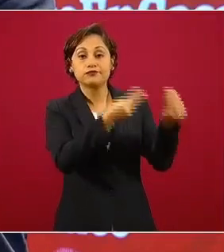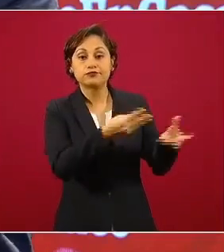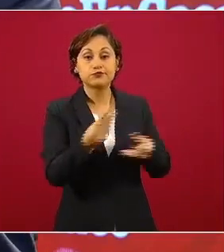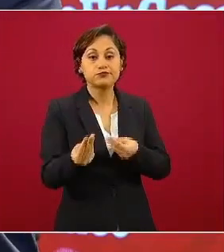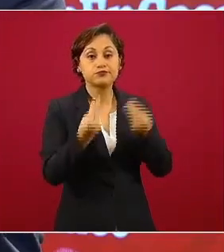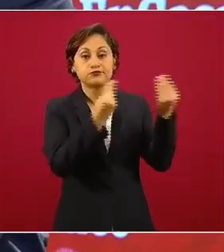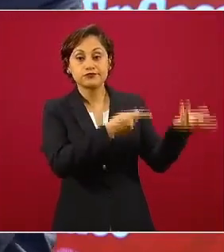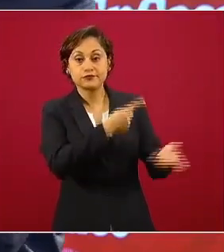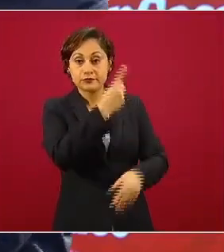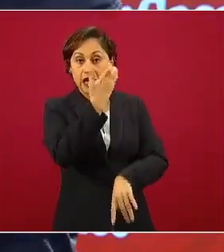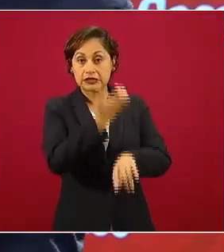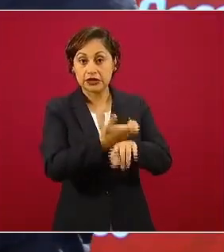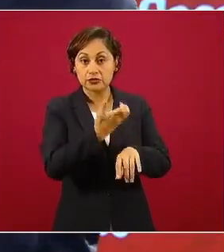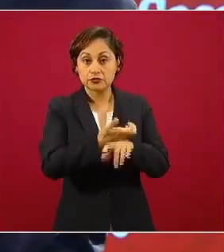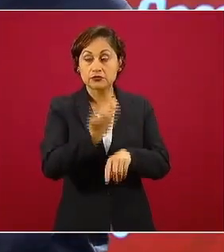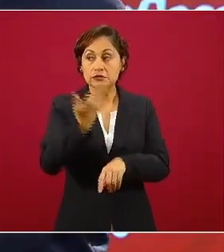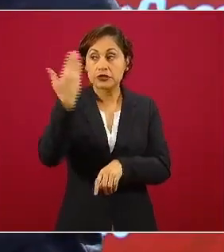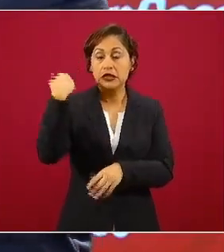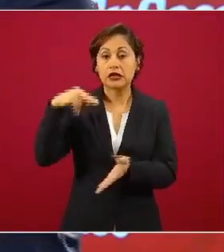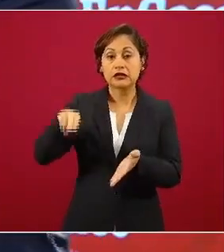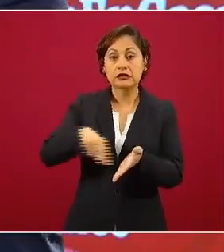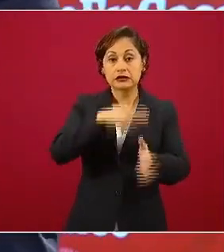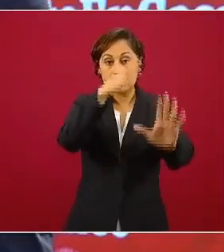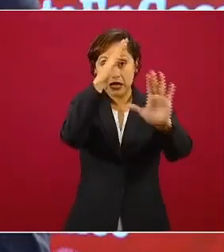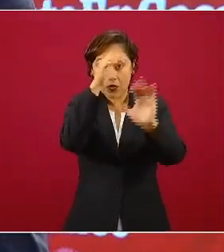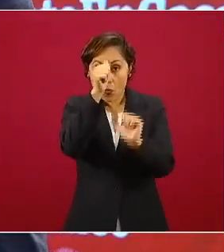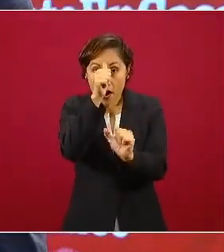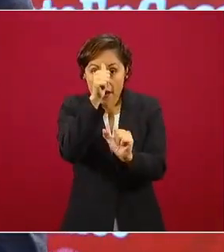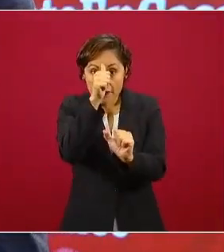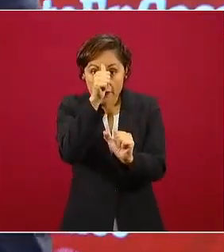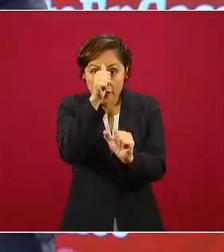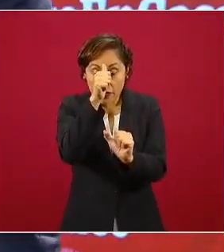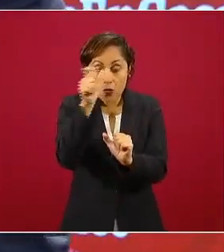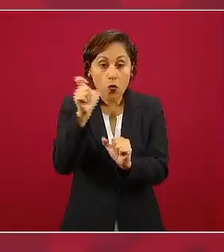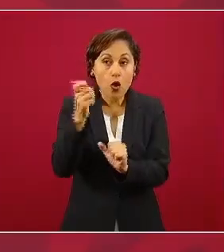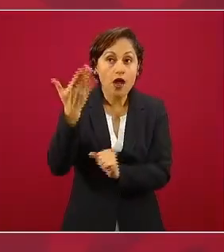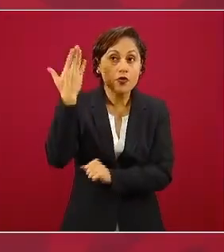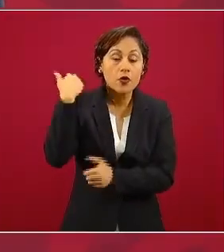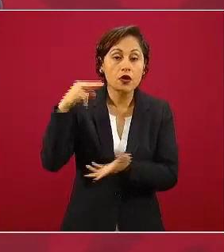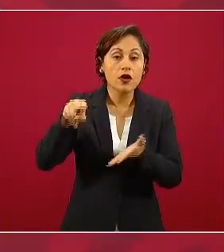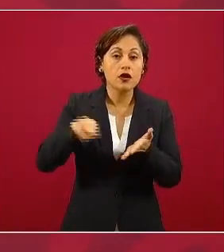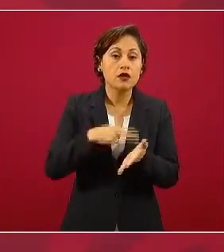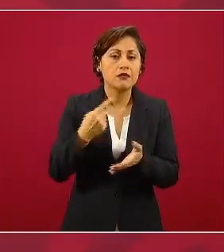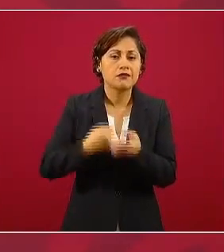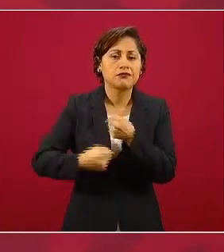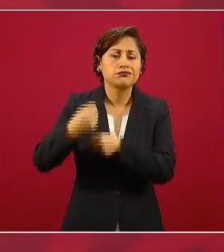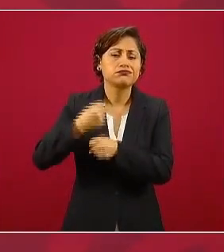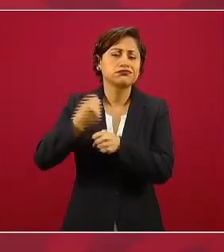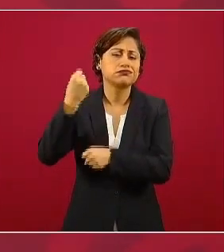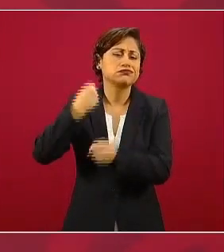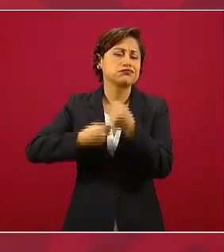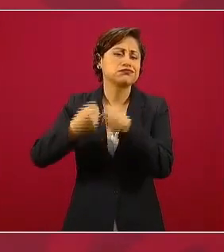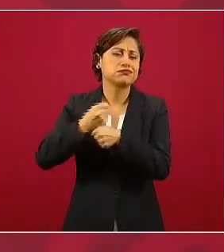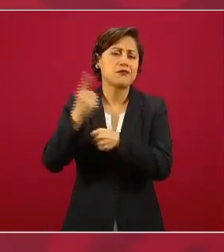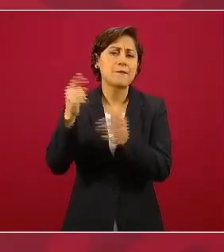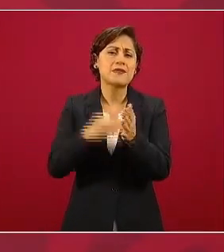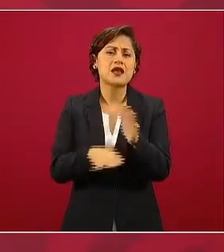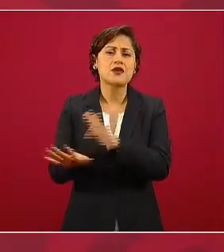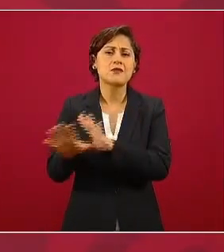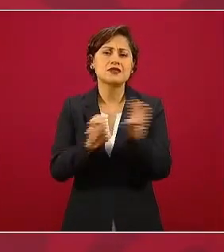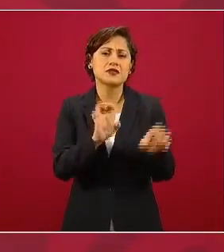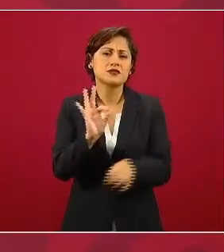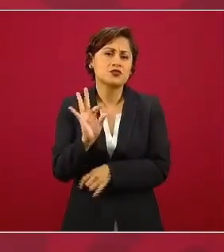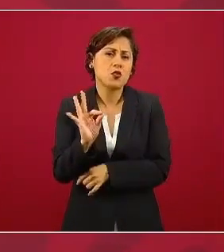Es un convenio que se suscribió desde hace muchos años, desde los años 40 del